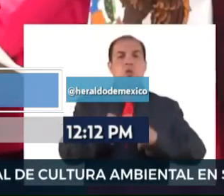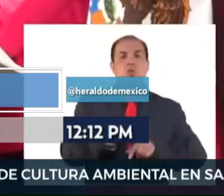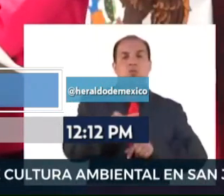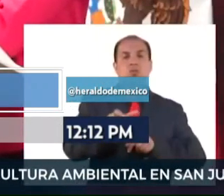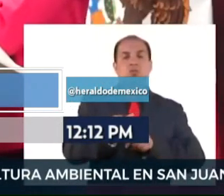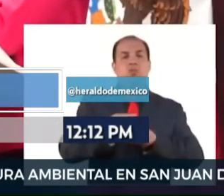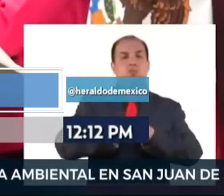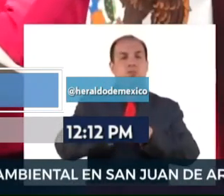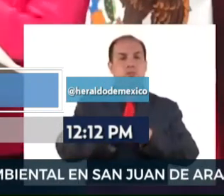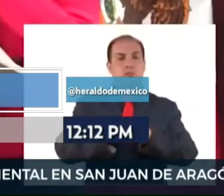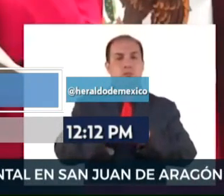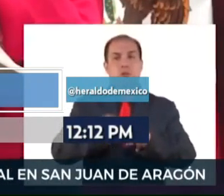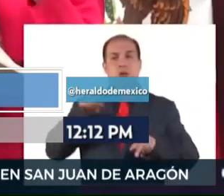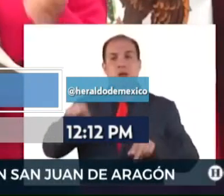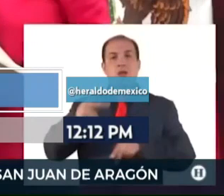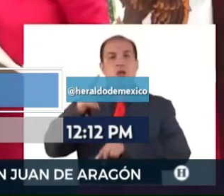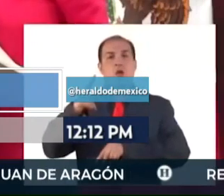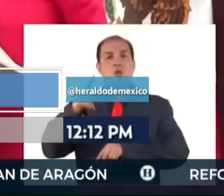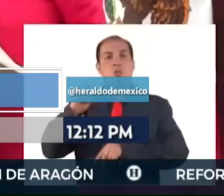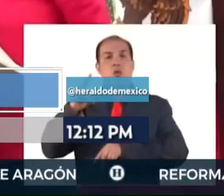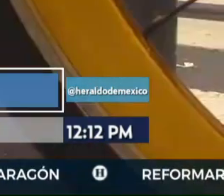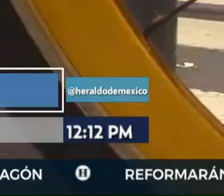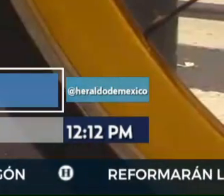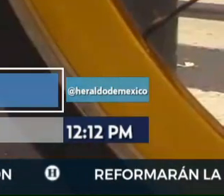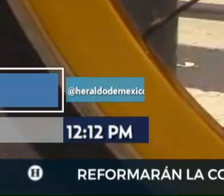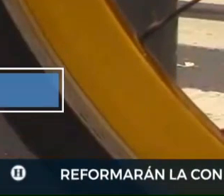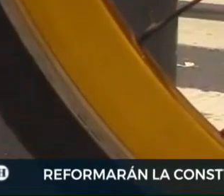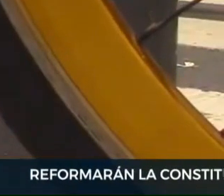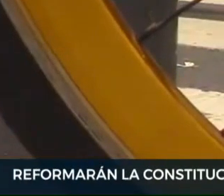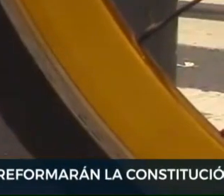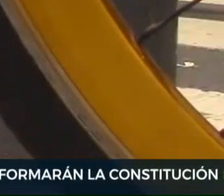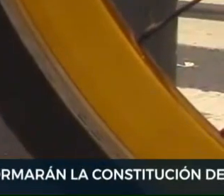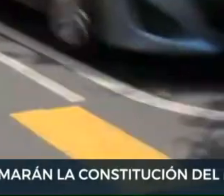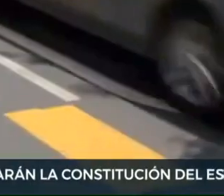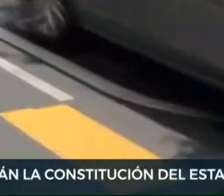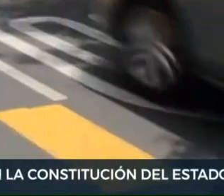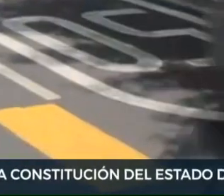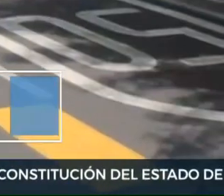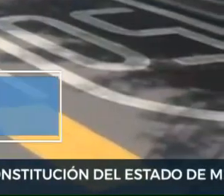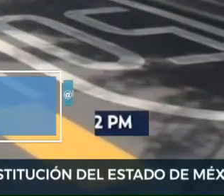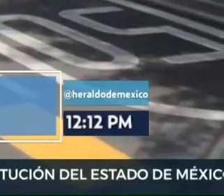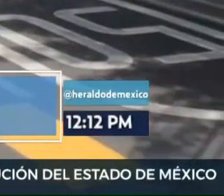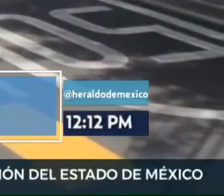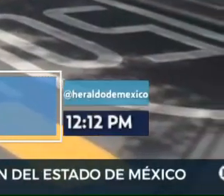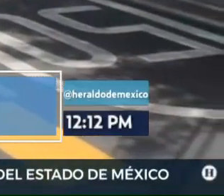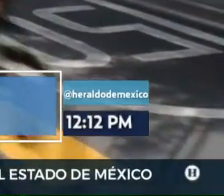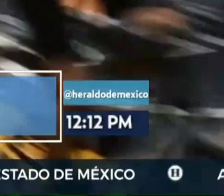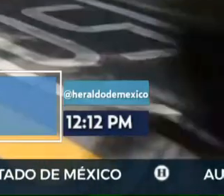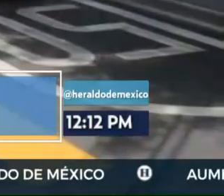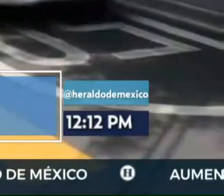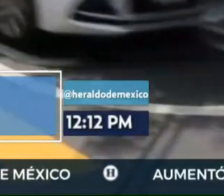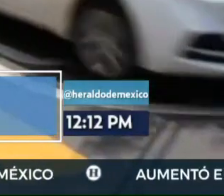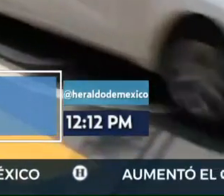desde Polanco hasta Morelos. Así que autoridades capitalinas presentaron los avances en